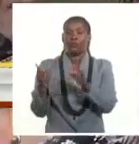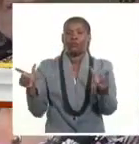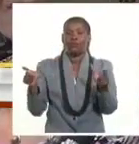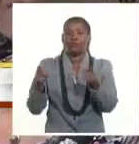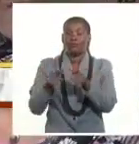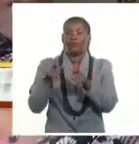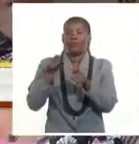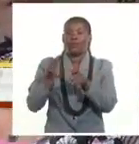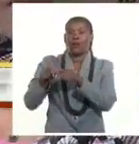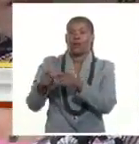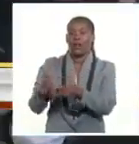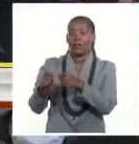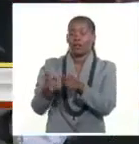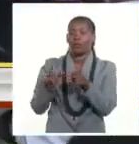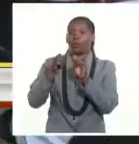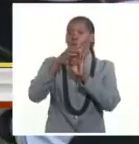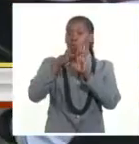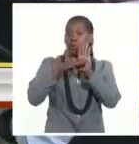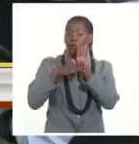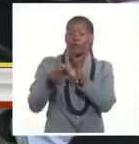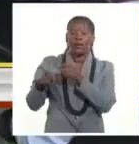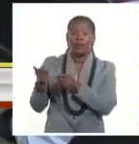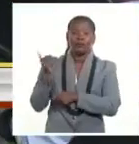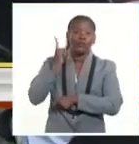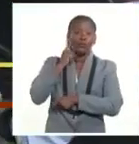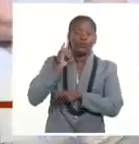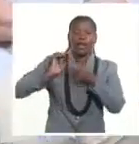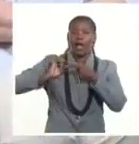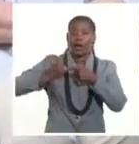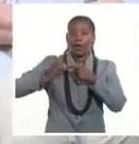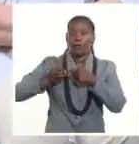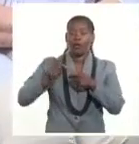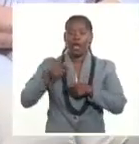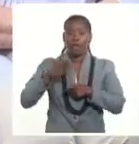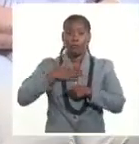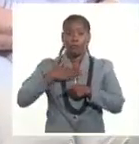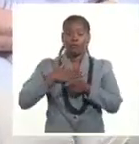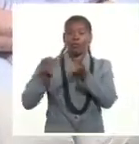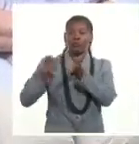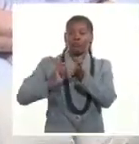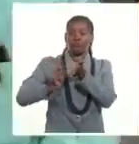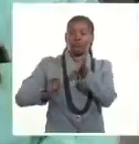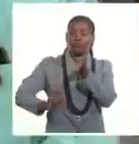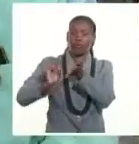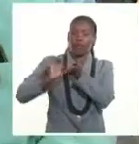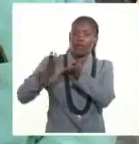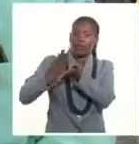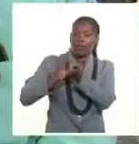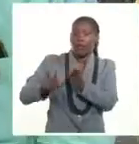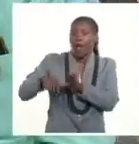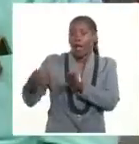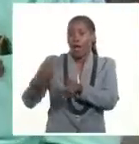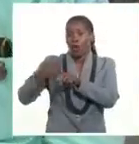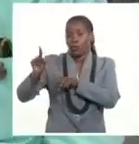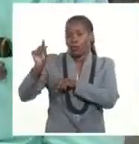de Sobremesa, Alberto Luberta, protagonista del libro Quien bien te quiere, de Caridad Martínez y Jorge Alberto Piñero Jape. El